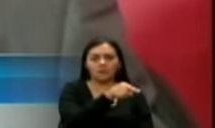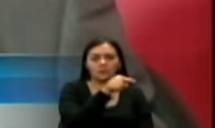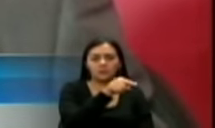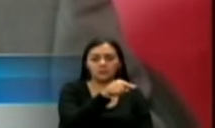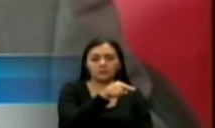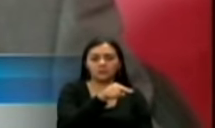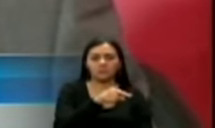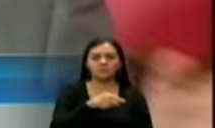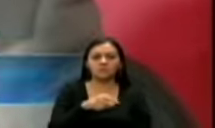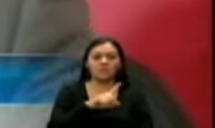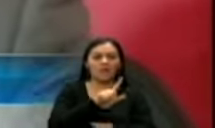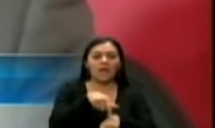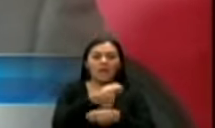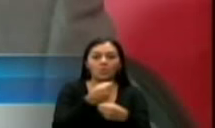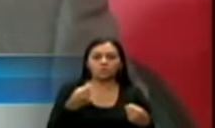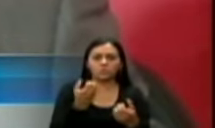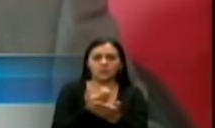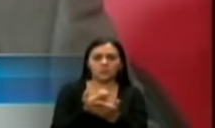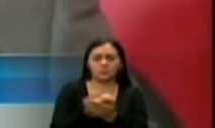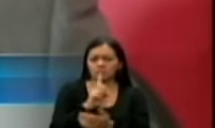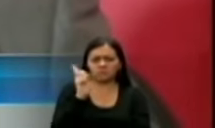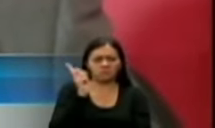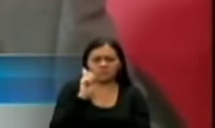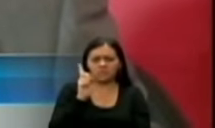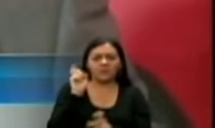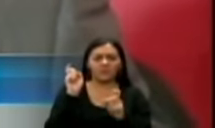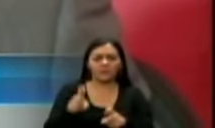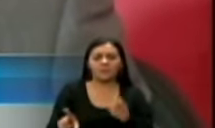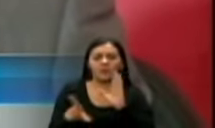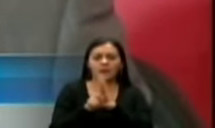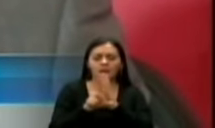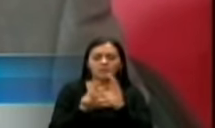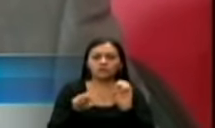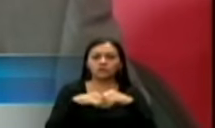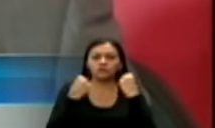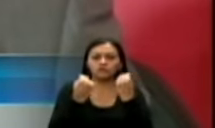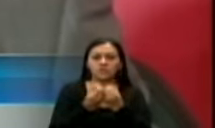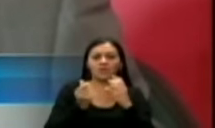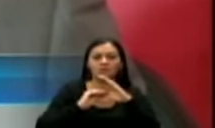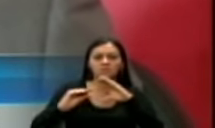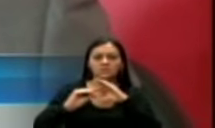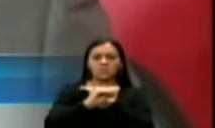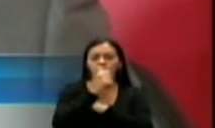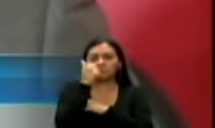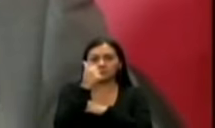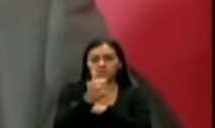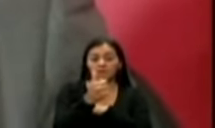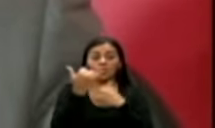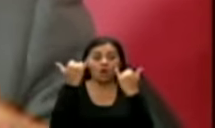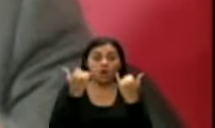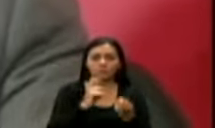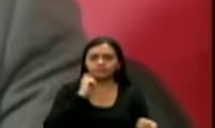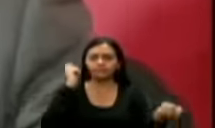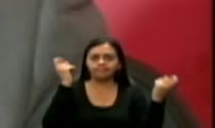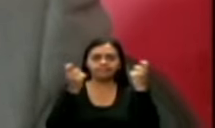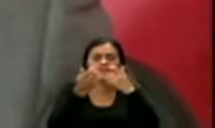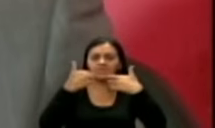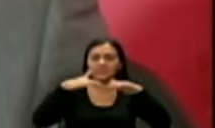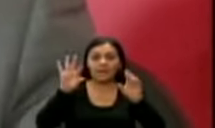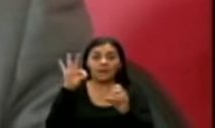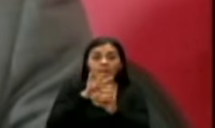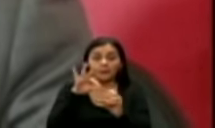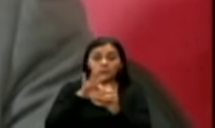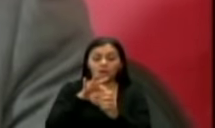ajuste fiscal, sino políticas sociales redistributivas, ¿no? Eso ha cambiado. Yo creo que la popularidad, el éxito electoral,